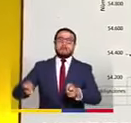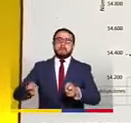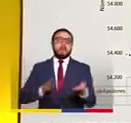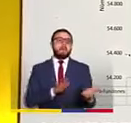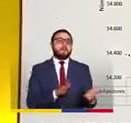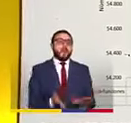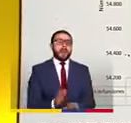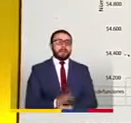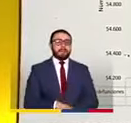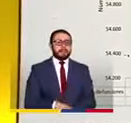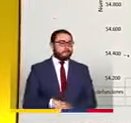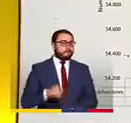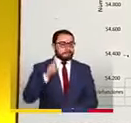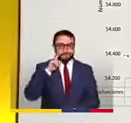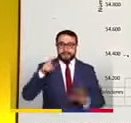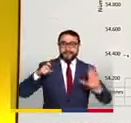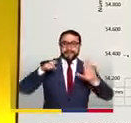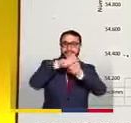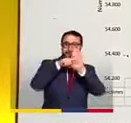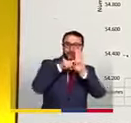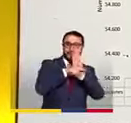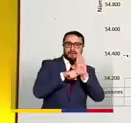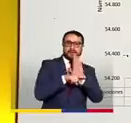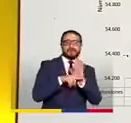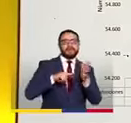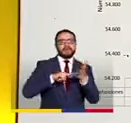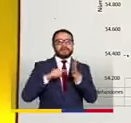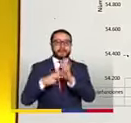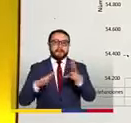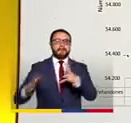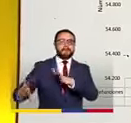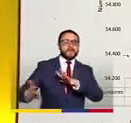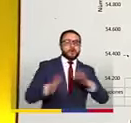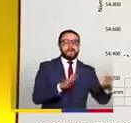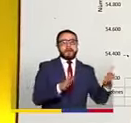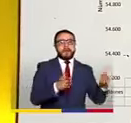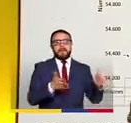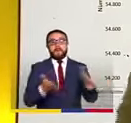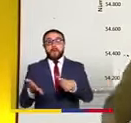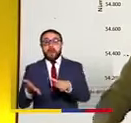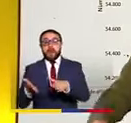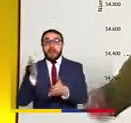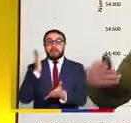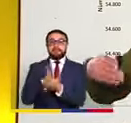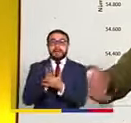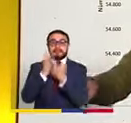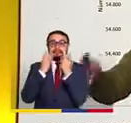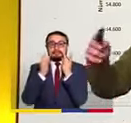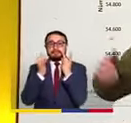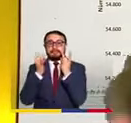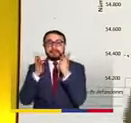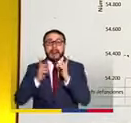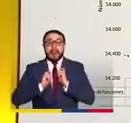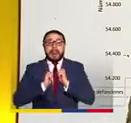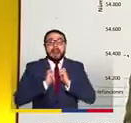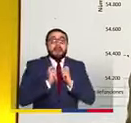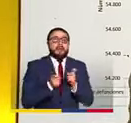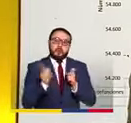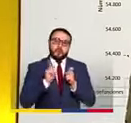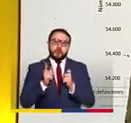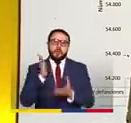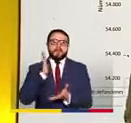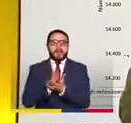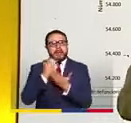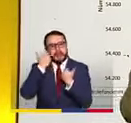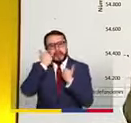el indicador se llama tasa de mortalidad prematura por enfermedades crónicas no transmitibles